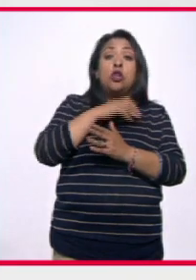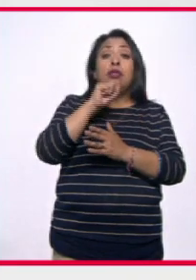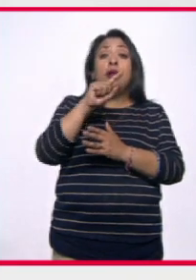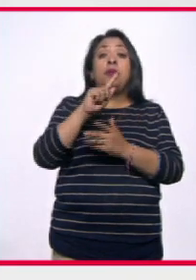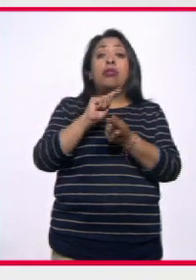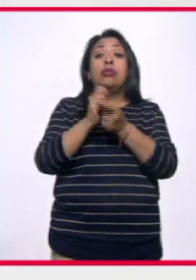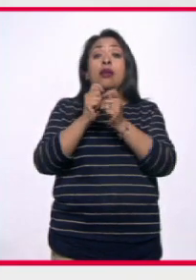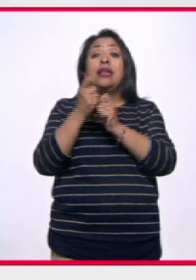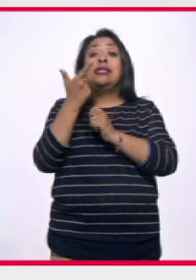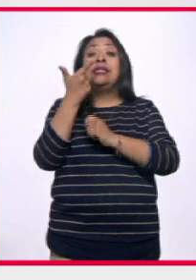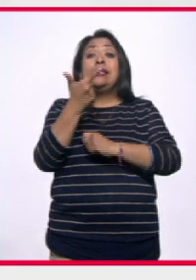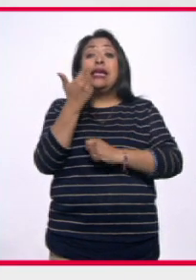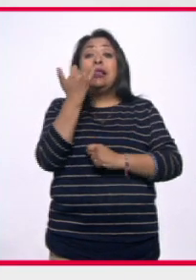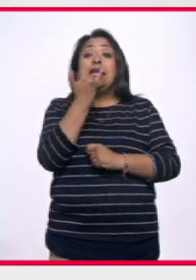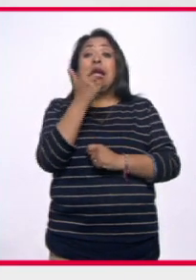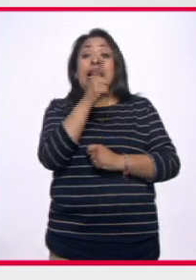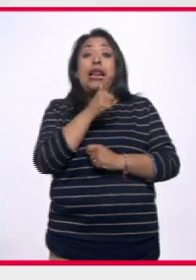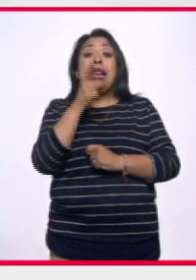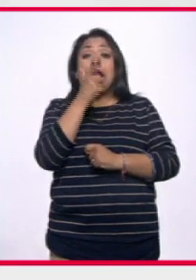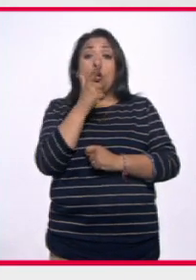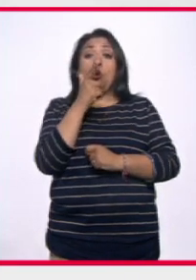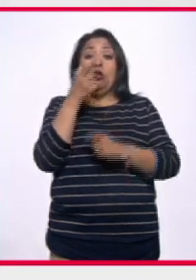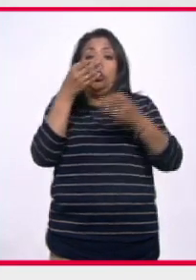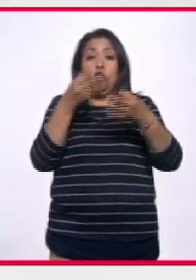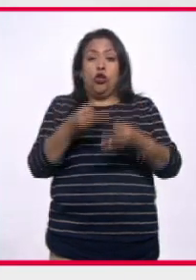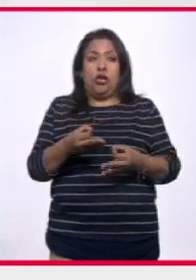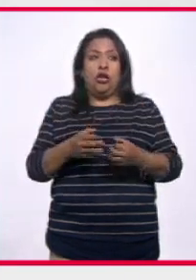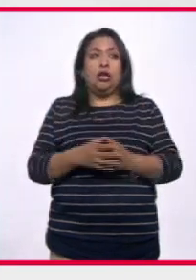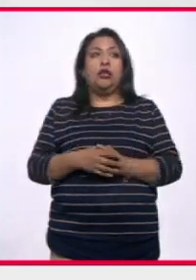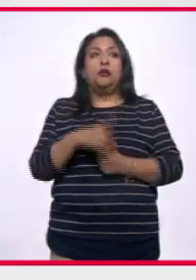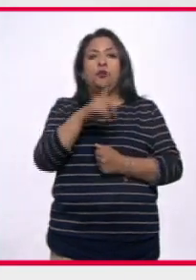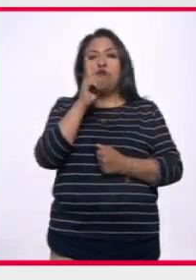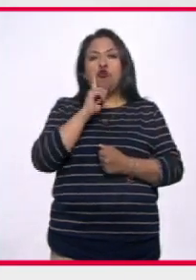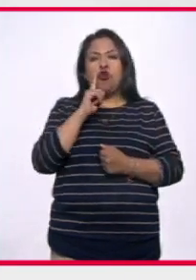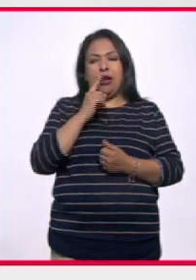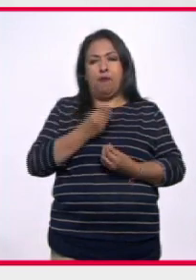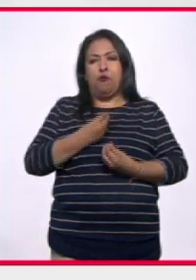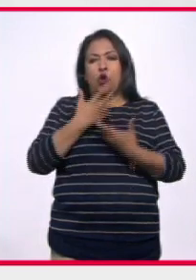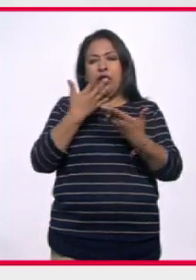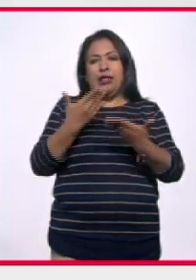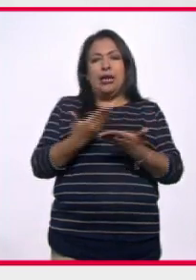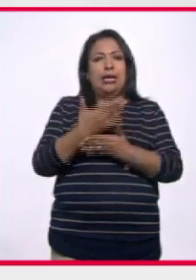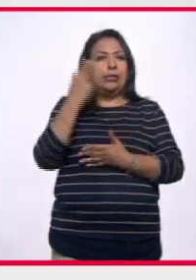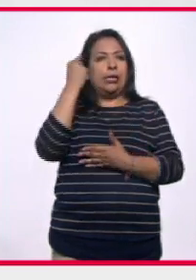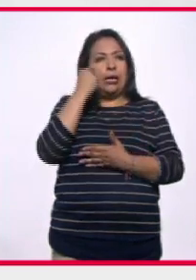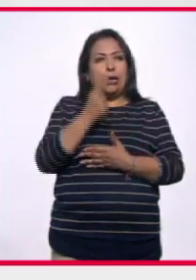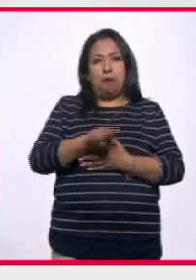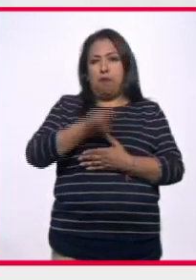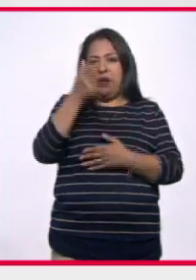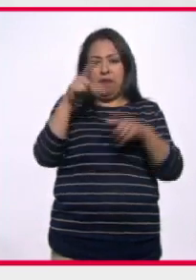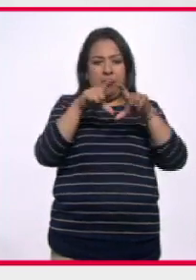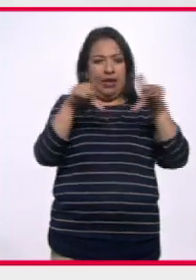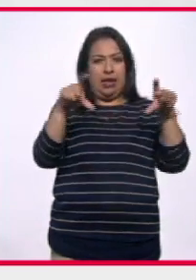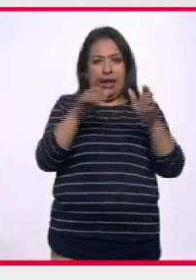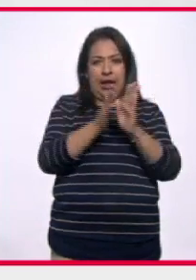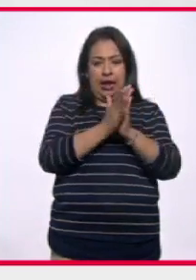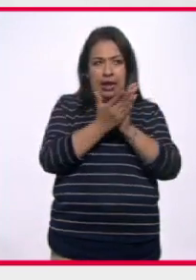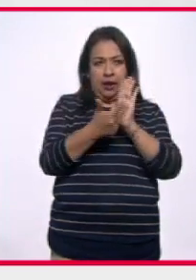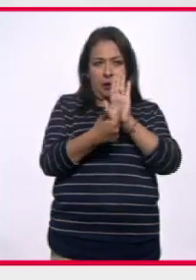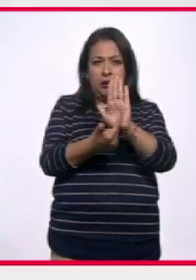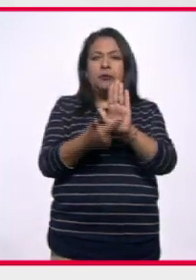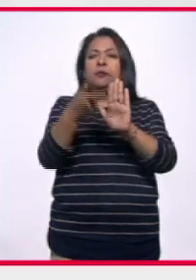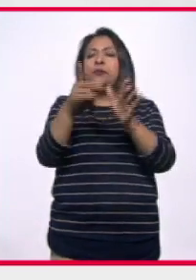originarias a la siguiente cola para una puerta en agua de guerrero la primera que sale en este libro ella